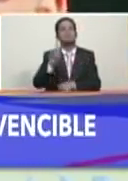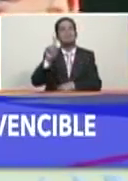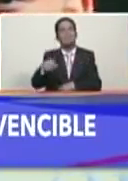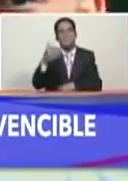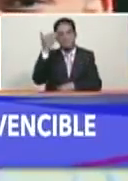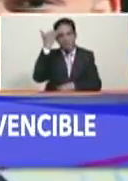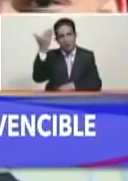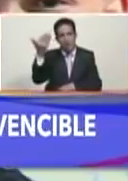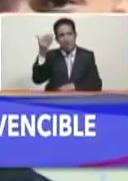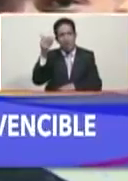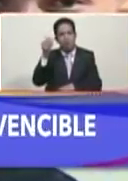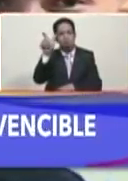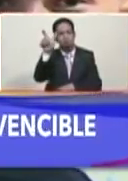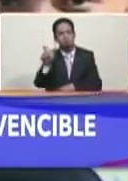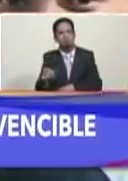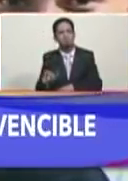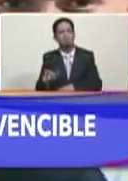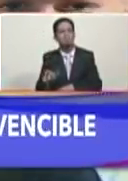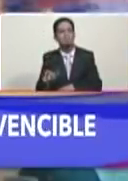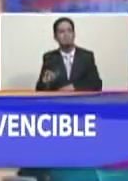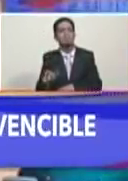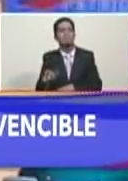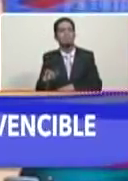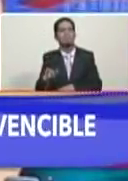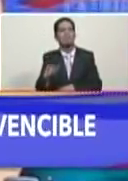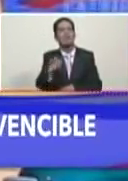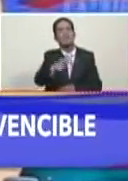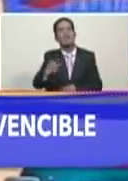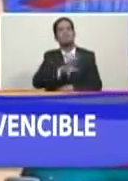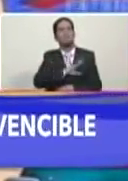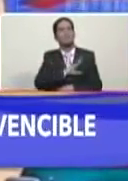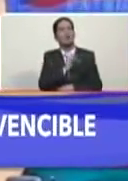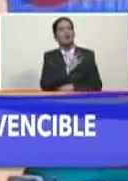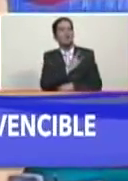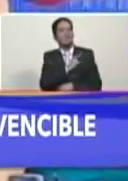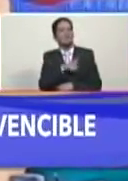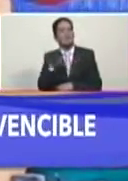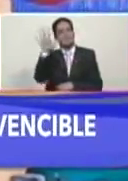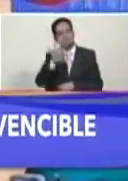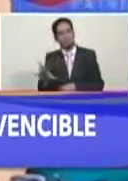especial a la juventud de las universidades del país.